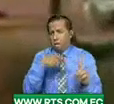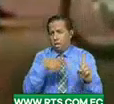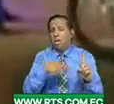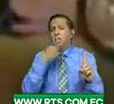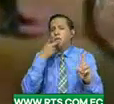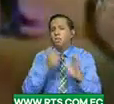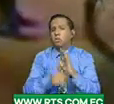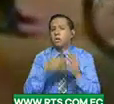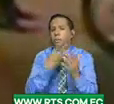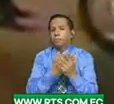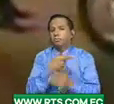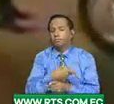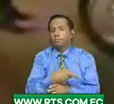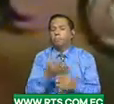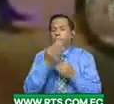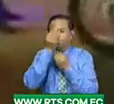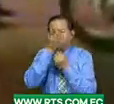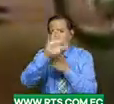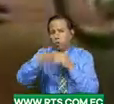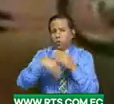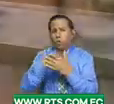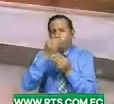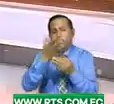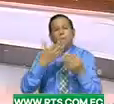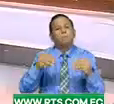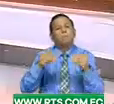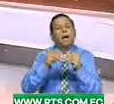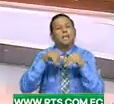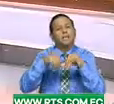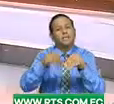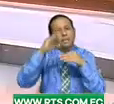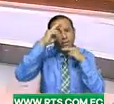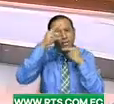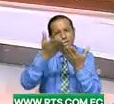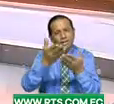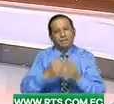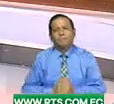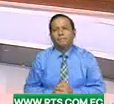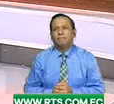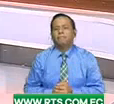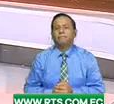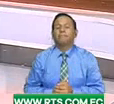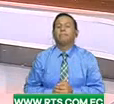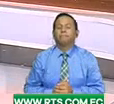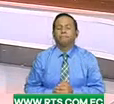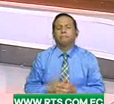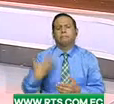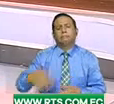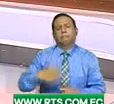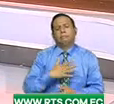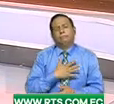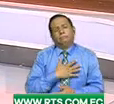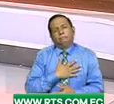penales. Es lo que puedo informar por ahora, Anali. Tú tienes más noticias desde Estudios Centrales. Lamentable, Adriana, como tú bien lo